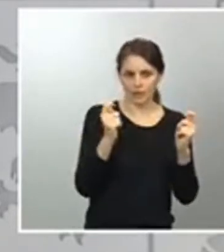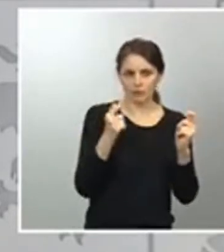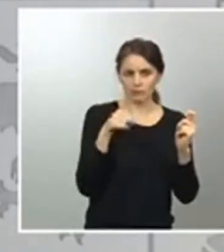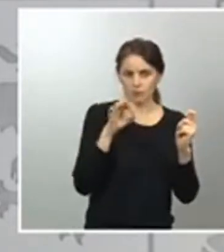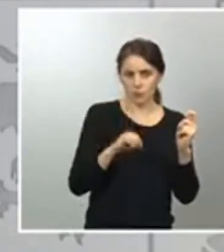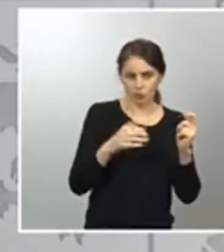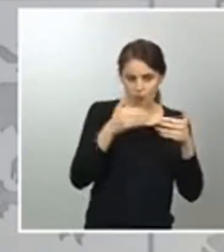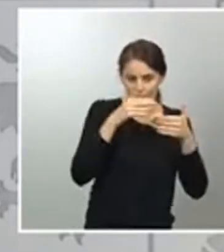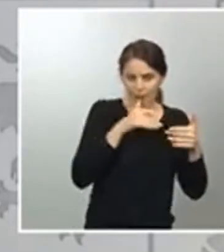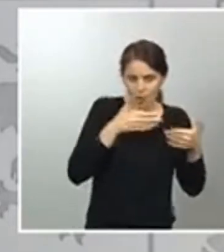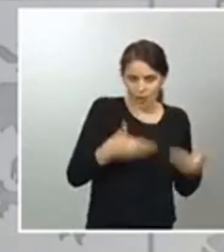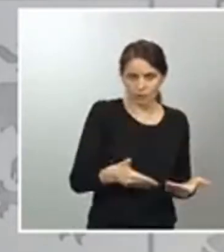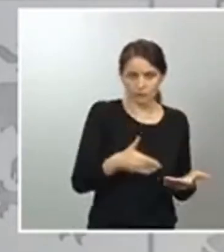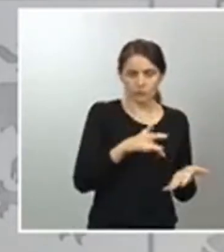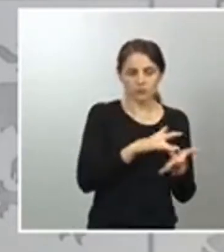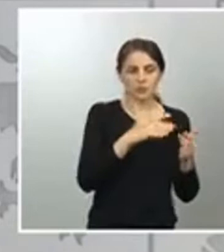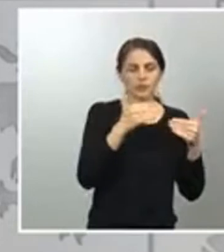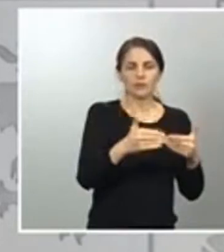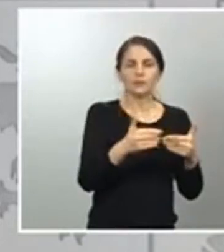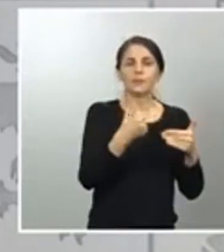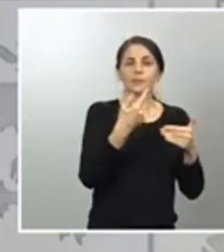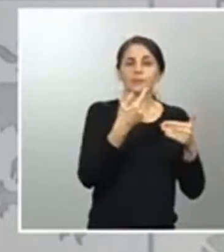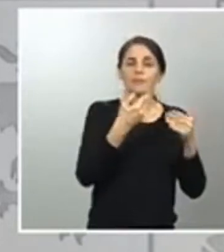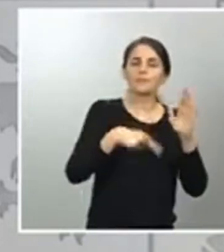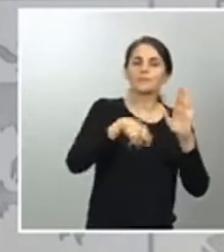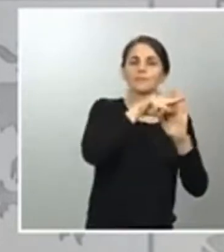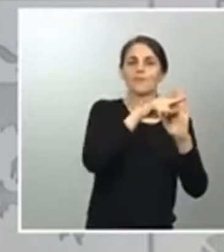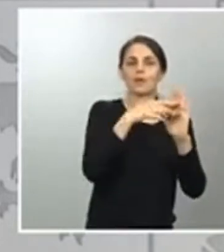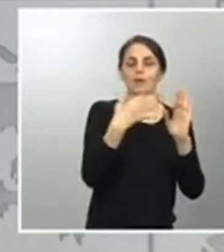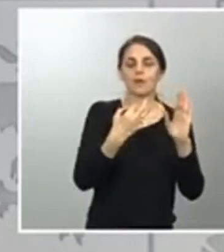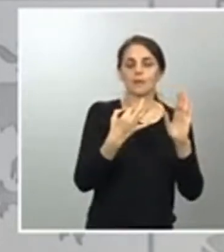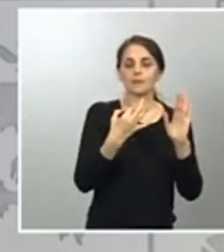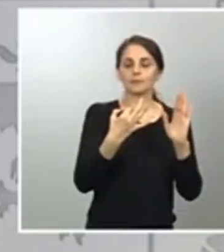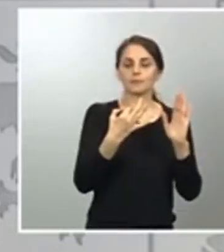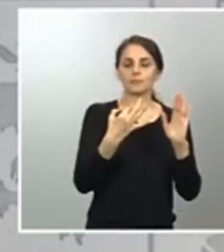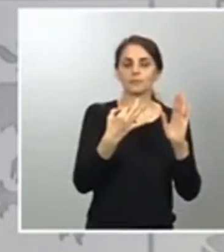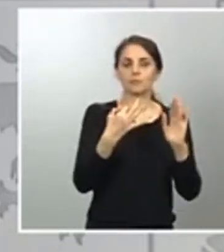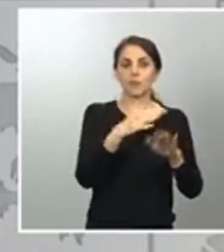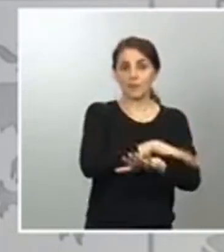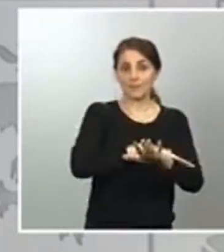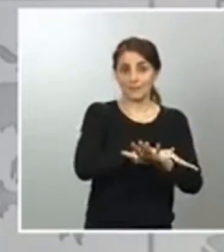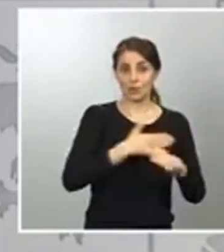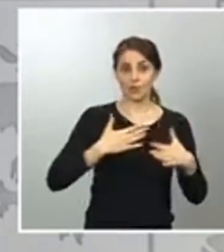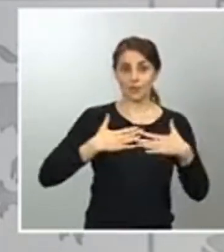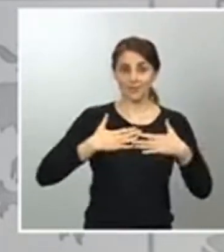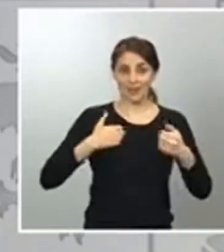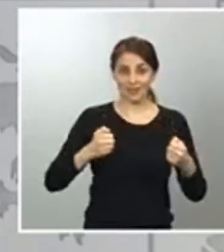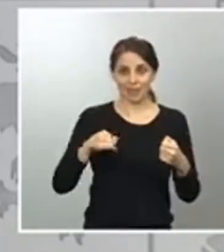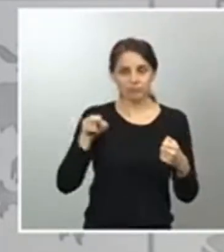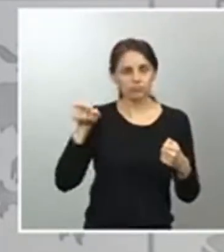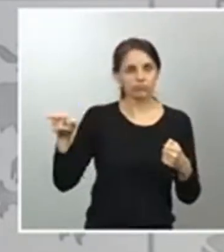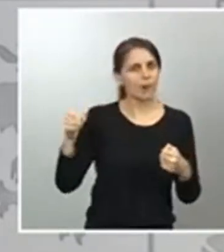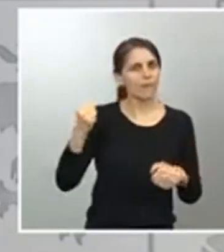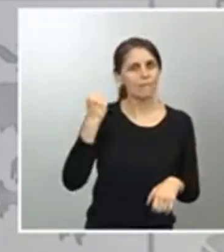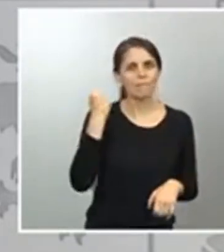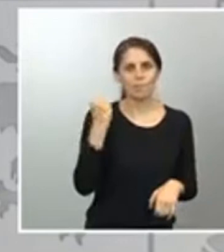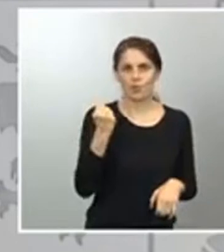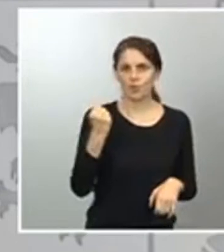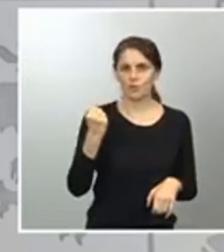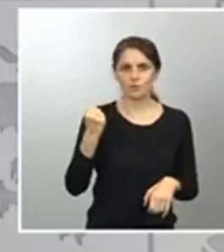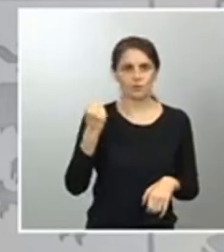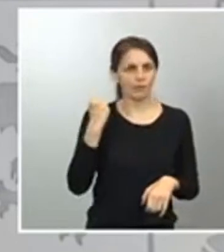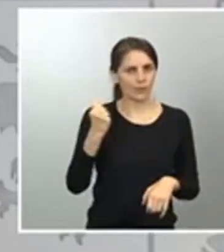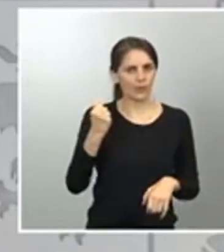prórroga, confiere, en este caso, a la autoridad del Ministerio de Sanidad todos los poderes para precisamente poder